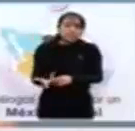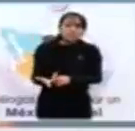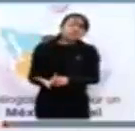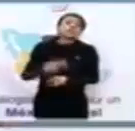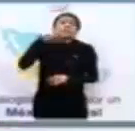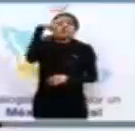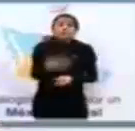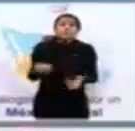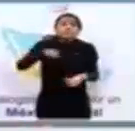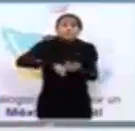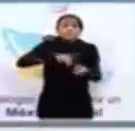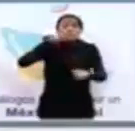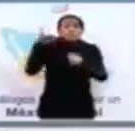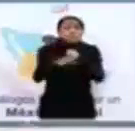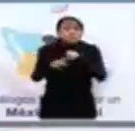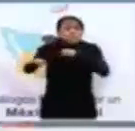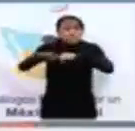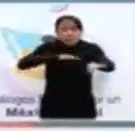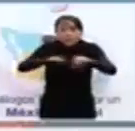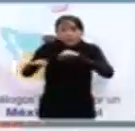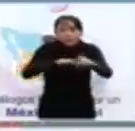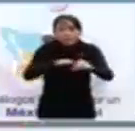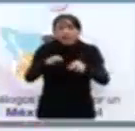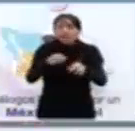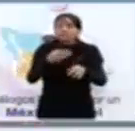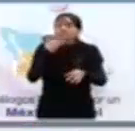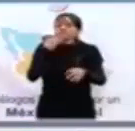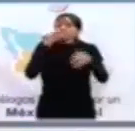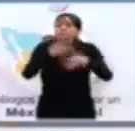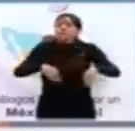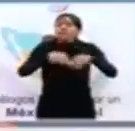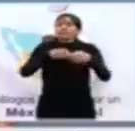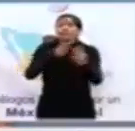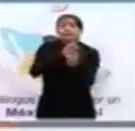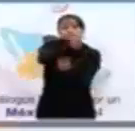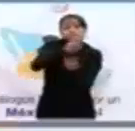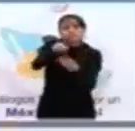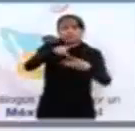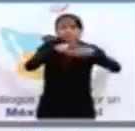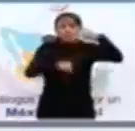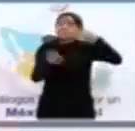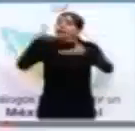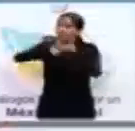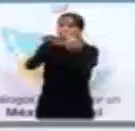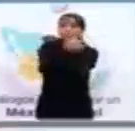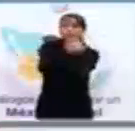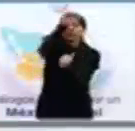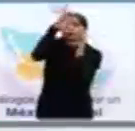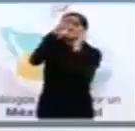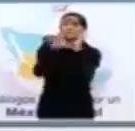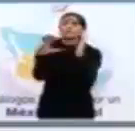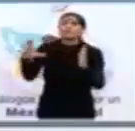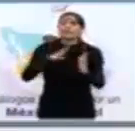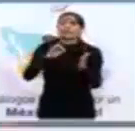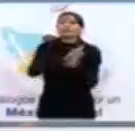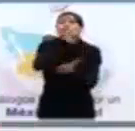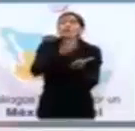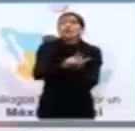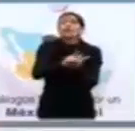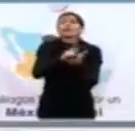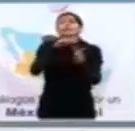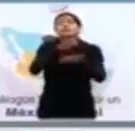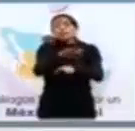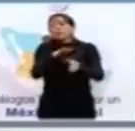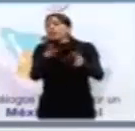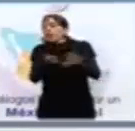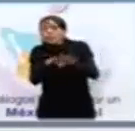3 concurrencias claramente establecidas en su Constitución, en su Ley de Planificación, en su Ley de Asentamientos Humanos, en su